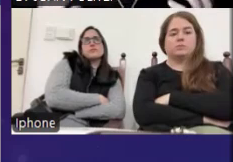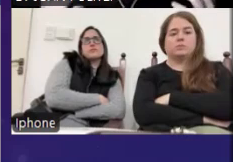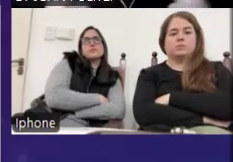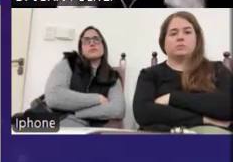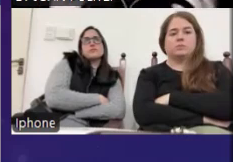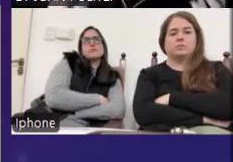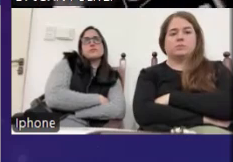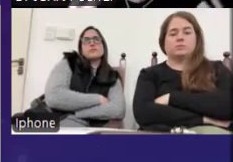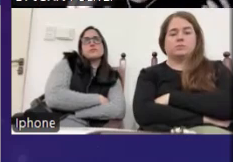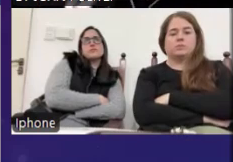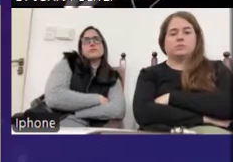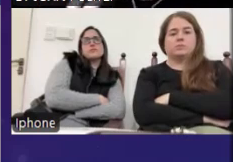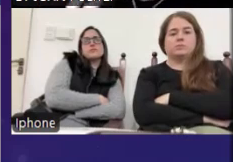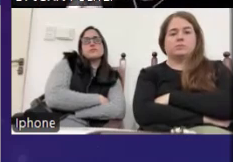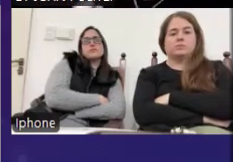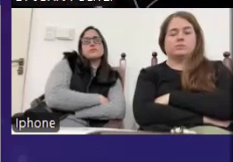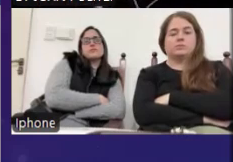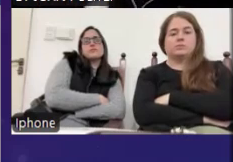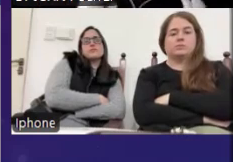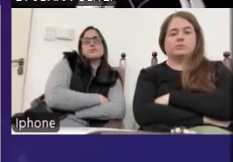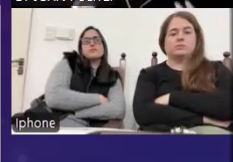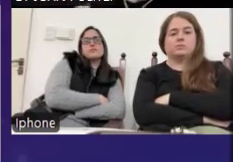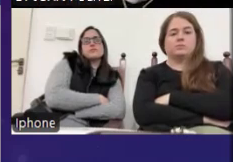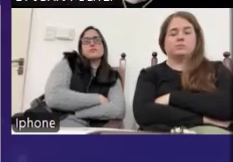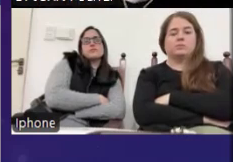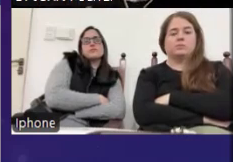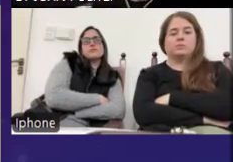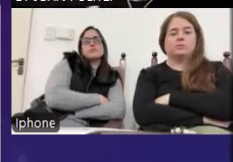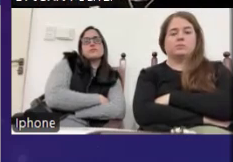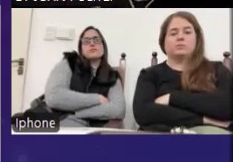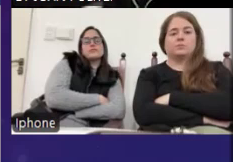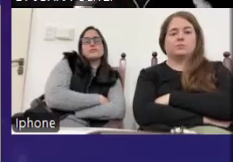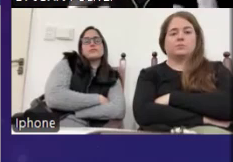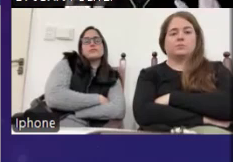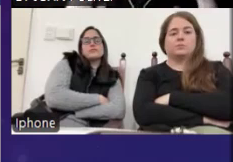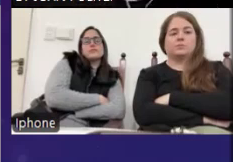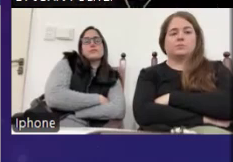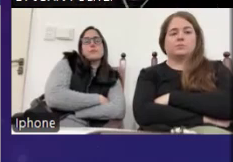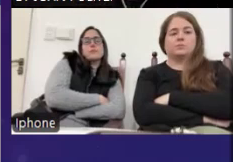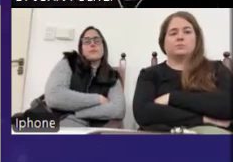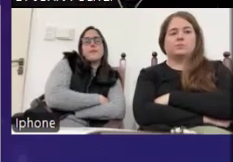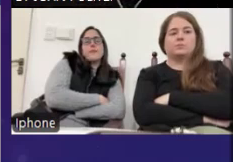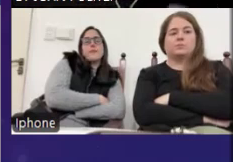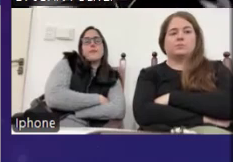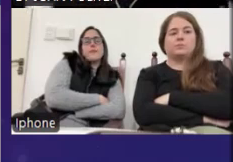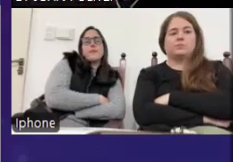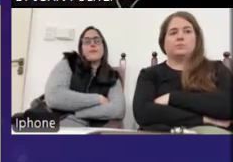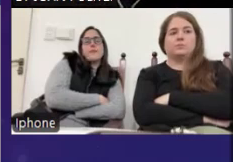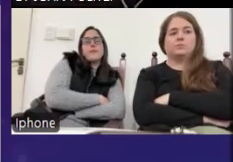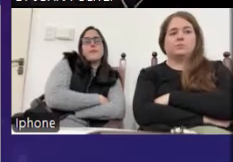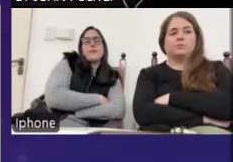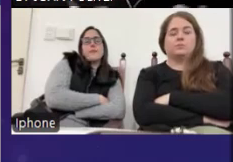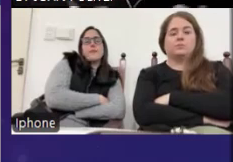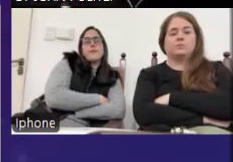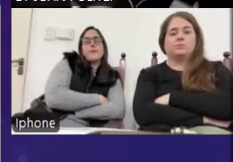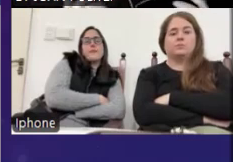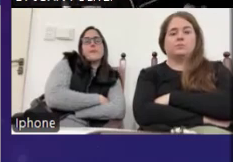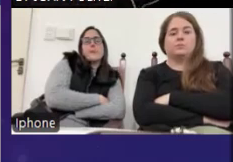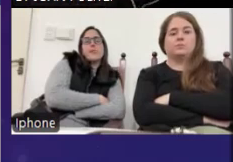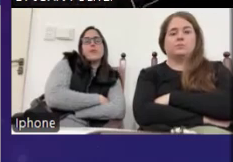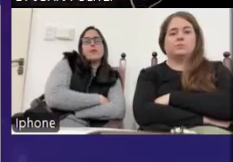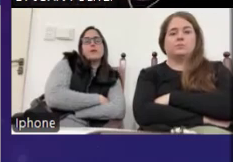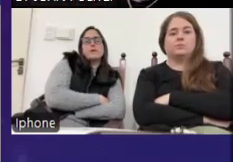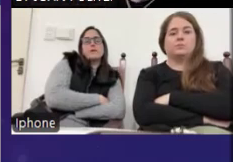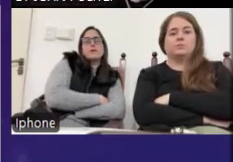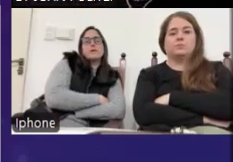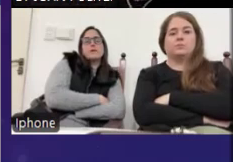Suena muy lindo, muy positivo. Los resultados preliminares en pacientes son realmente bastante premonitorios